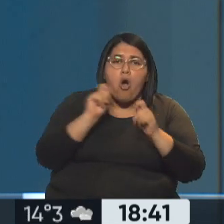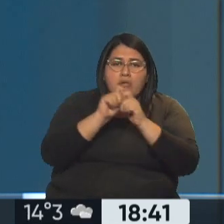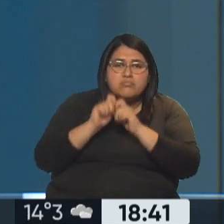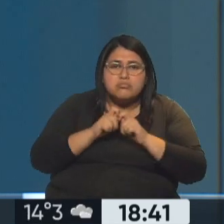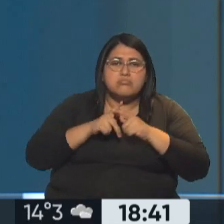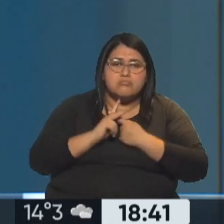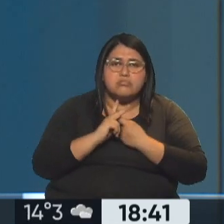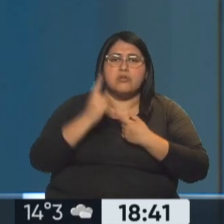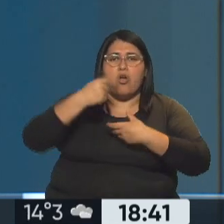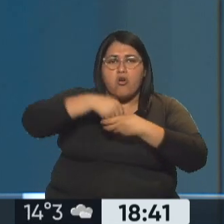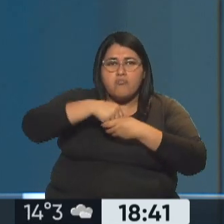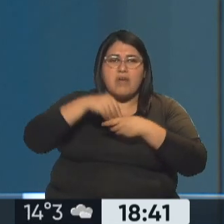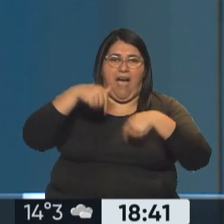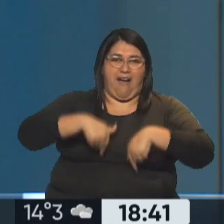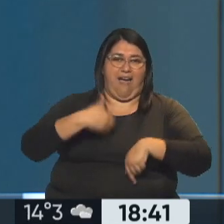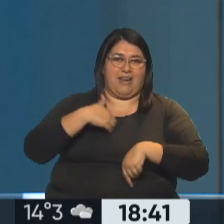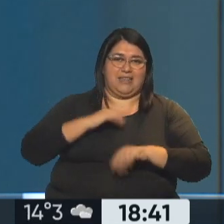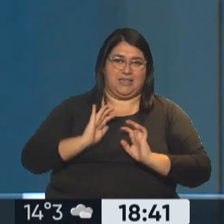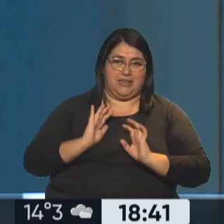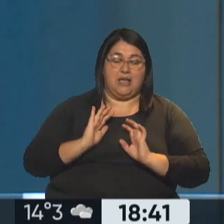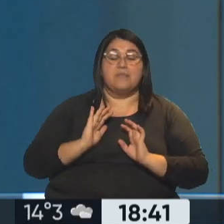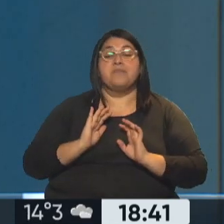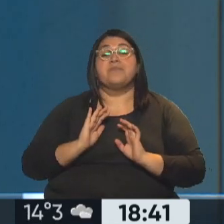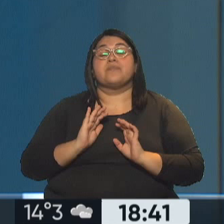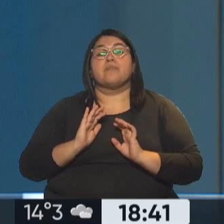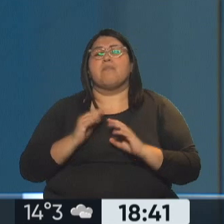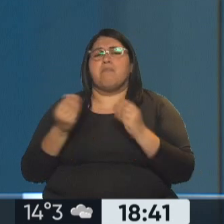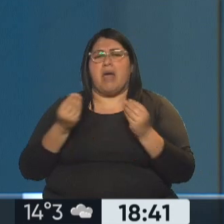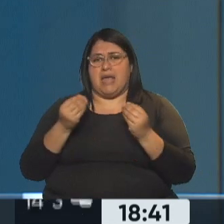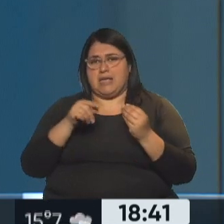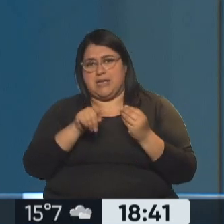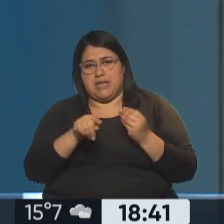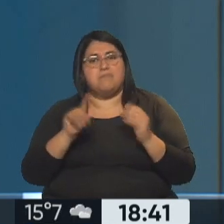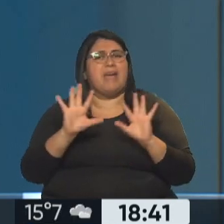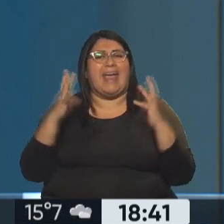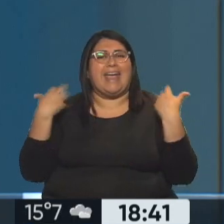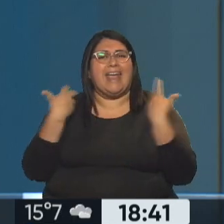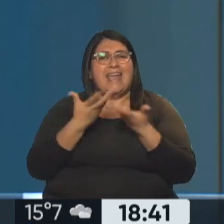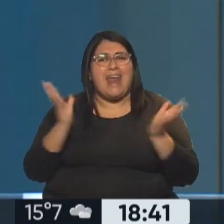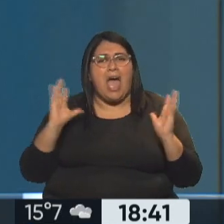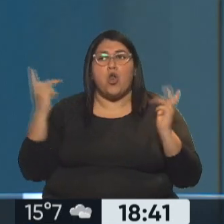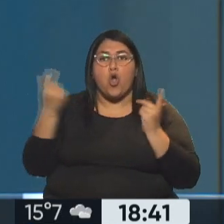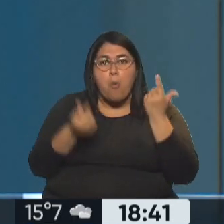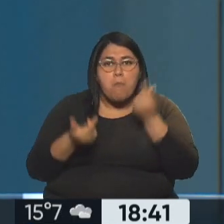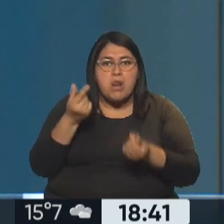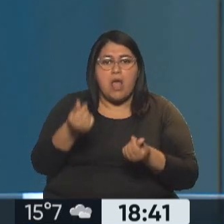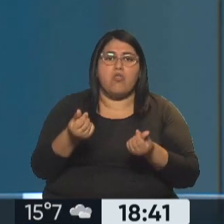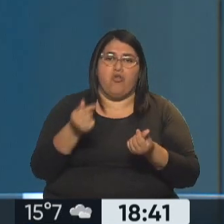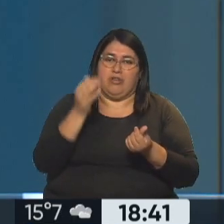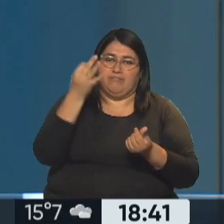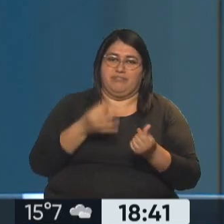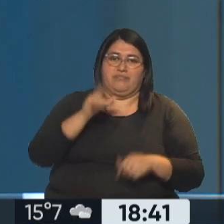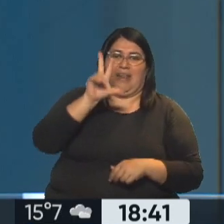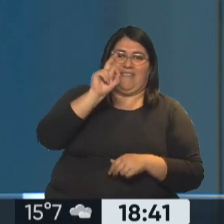nacional o se ensamblen en la República Argentina. Para el general de los consumidores va a ser, bueno, ahora 30, ¿sí?